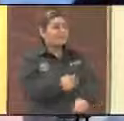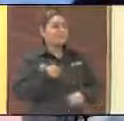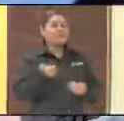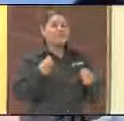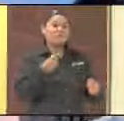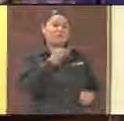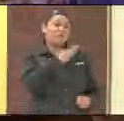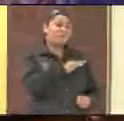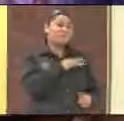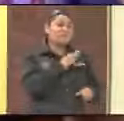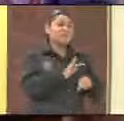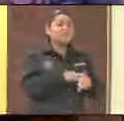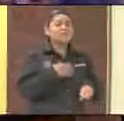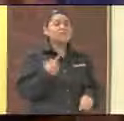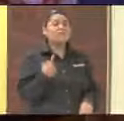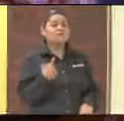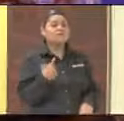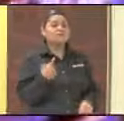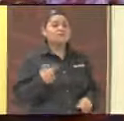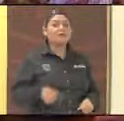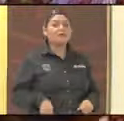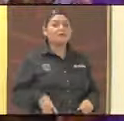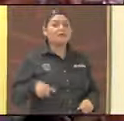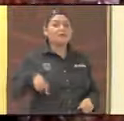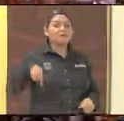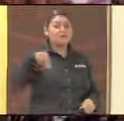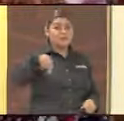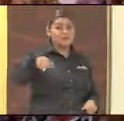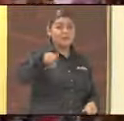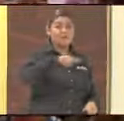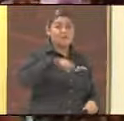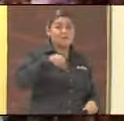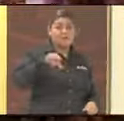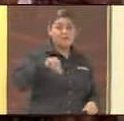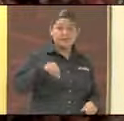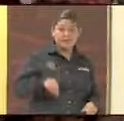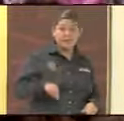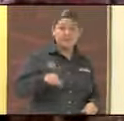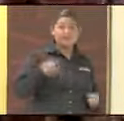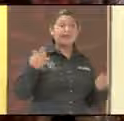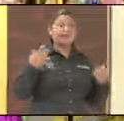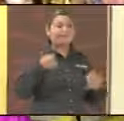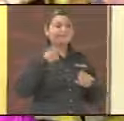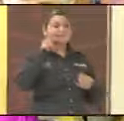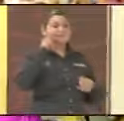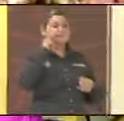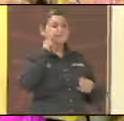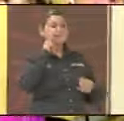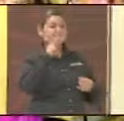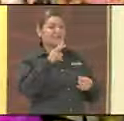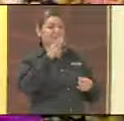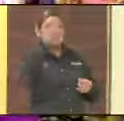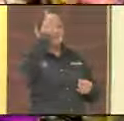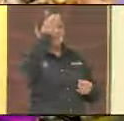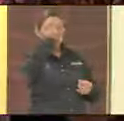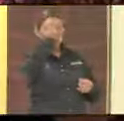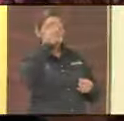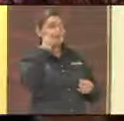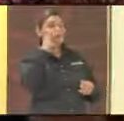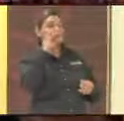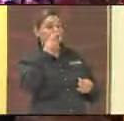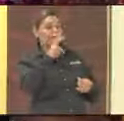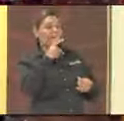feliz porque pueden estar aquí en presencia física y eso